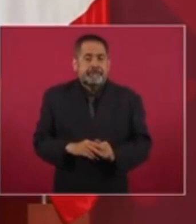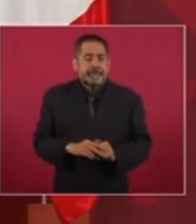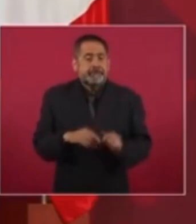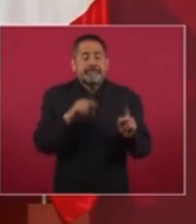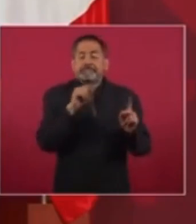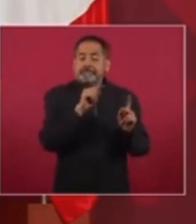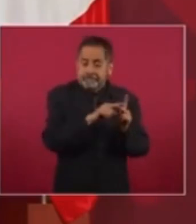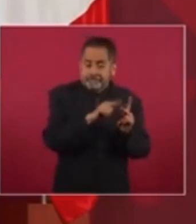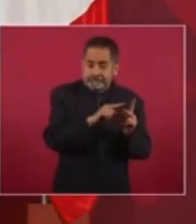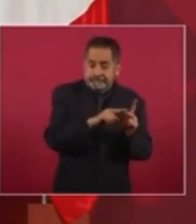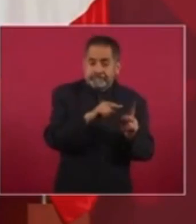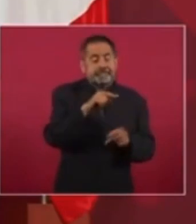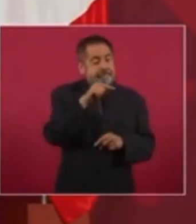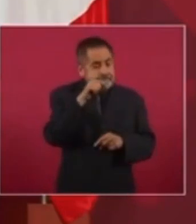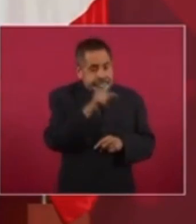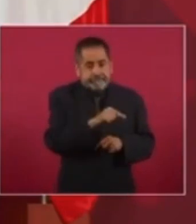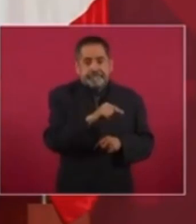fue el que